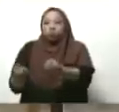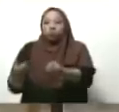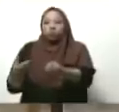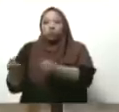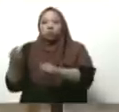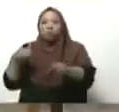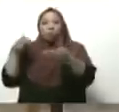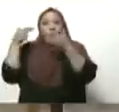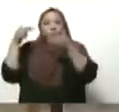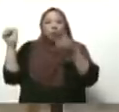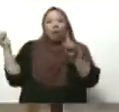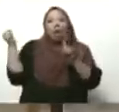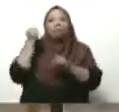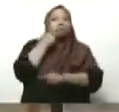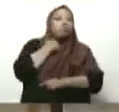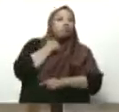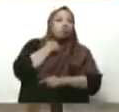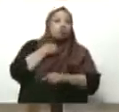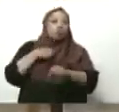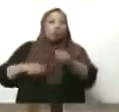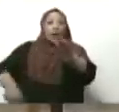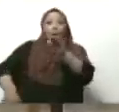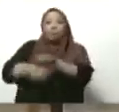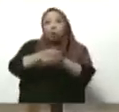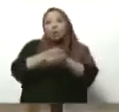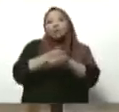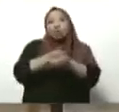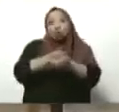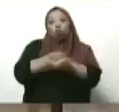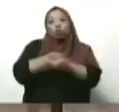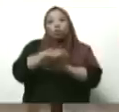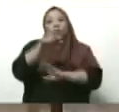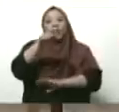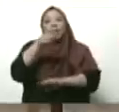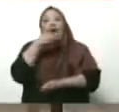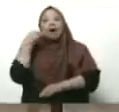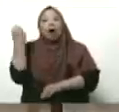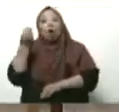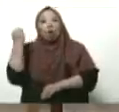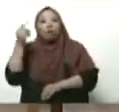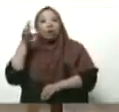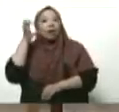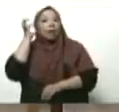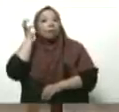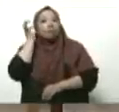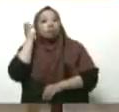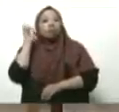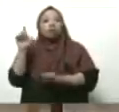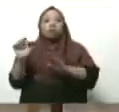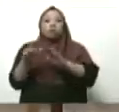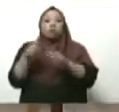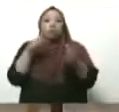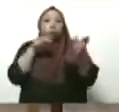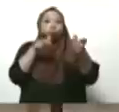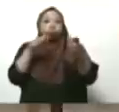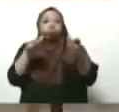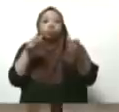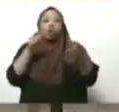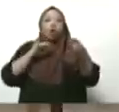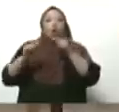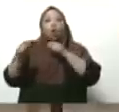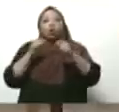abusos y agresiones sexuales tanto a adultos como a menores asesinato por el control de rutas o por